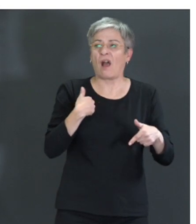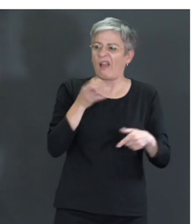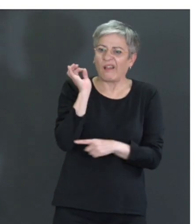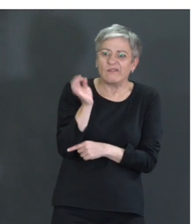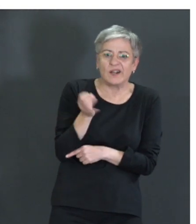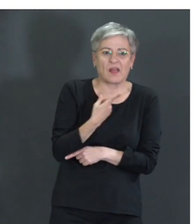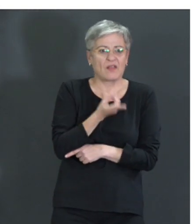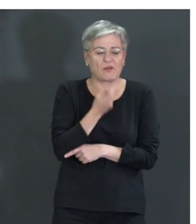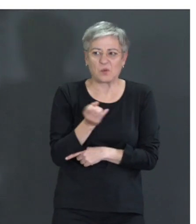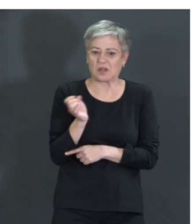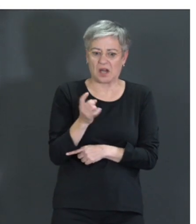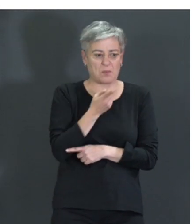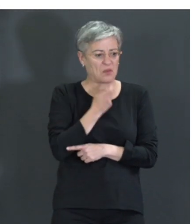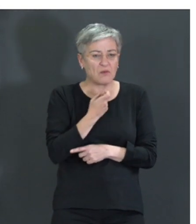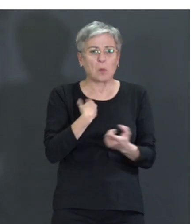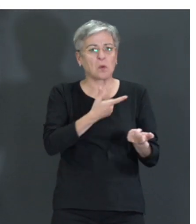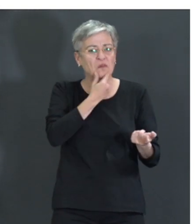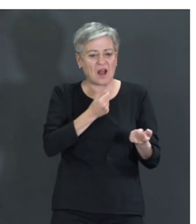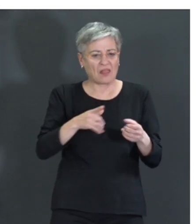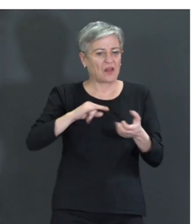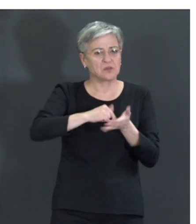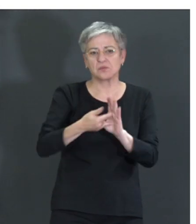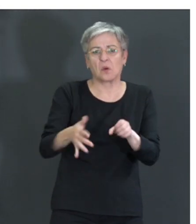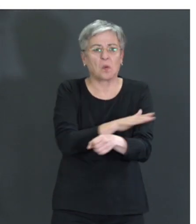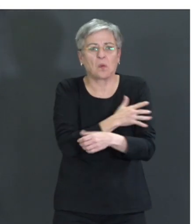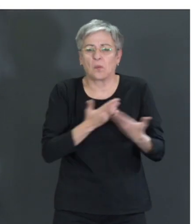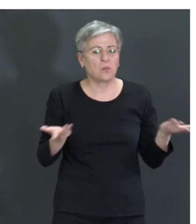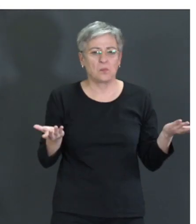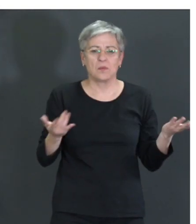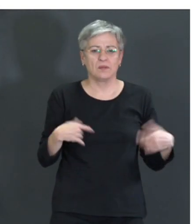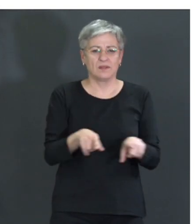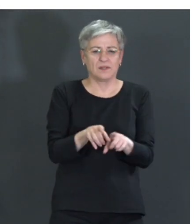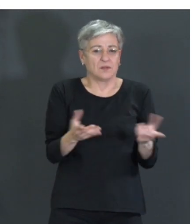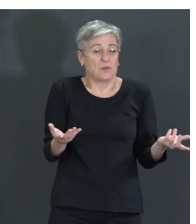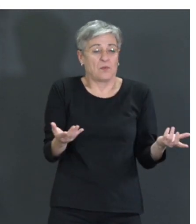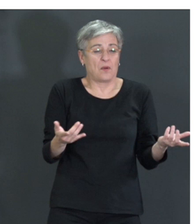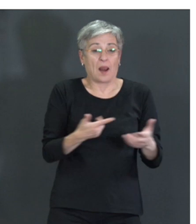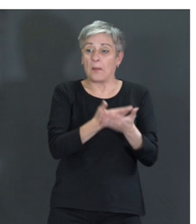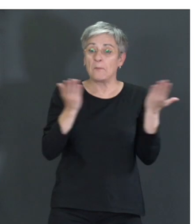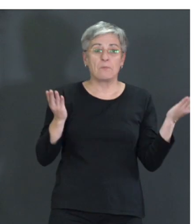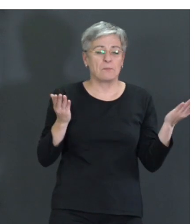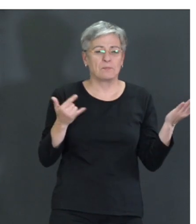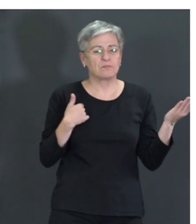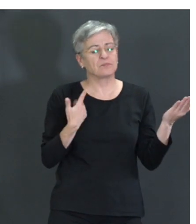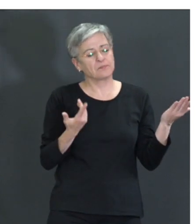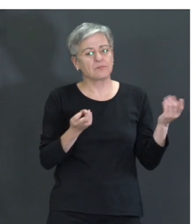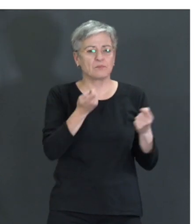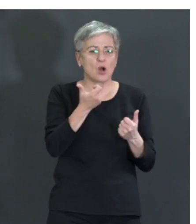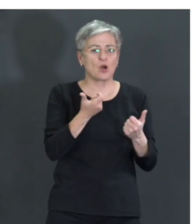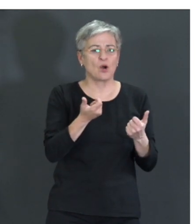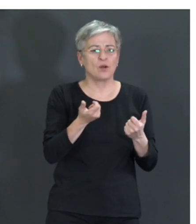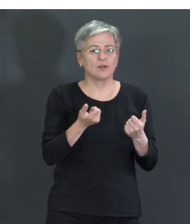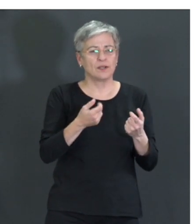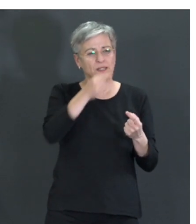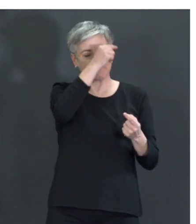las dificultades que hemos tenido las hemos podido salvar, ¿no? Fácilmente, como cualquier otra dificultad, ¿no? Por otra parte. Entonces, un poco